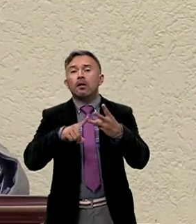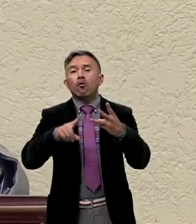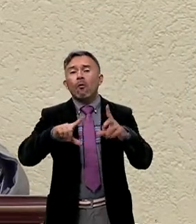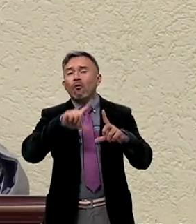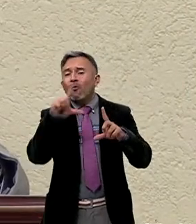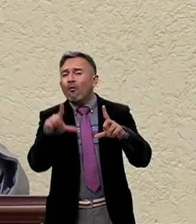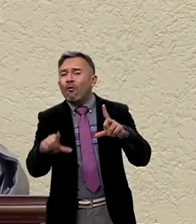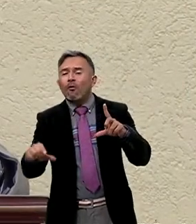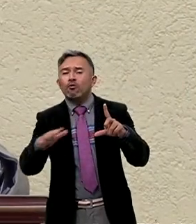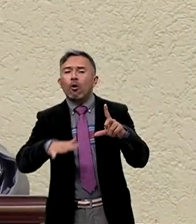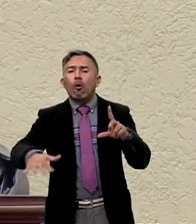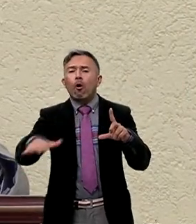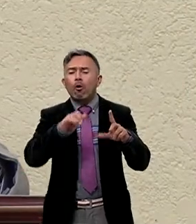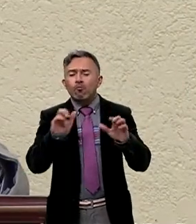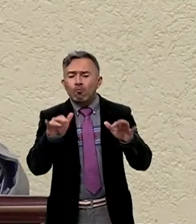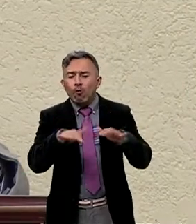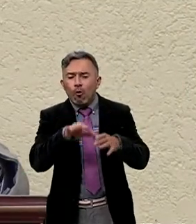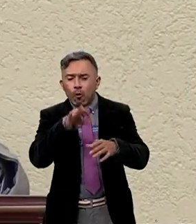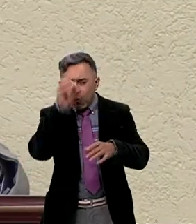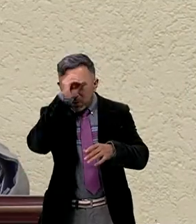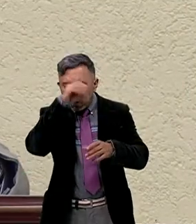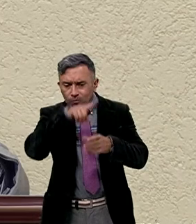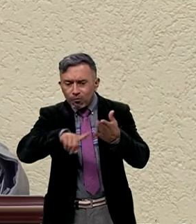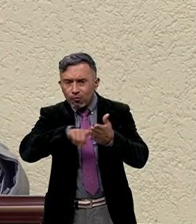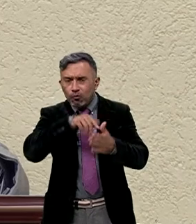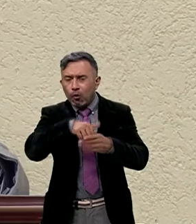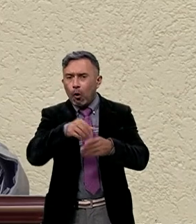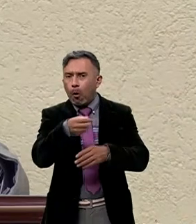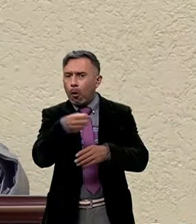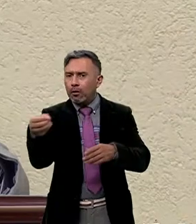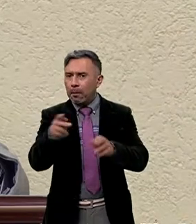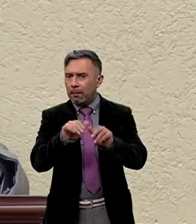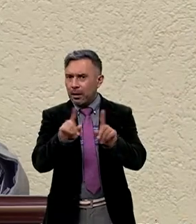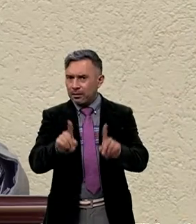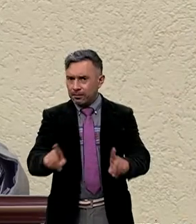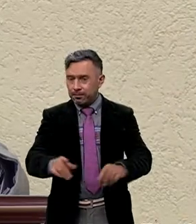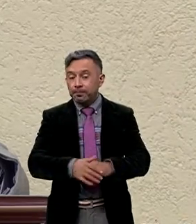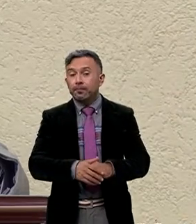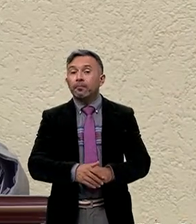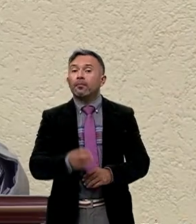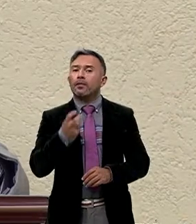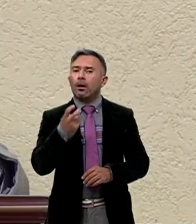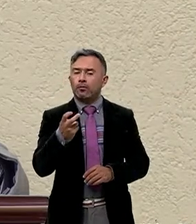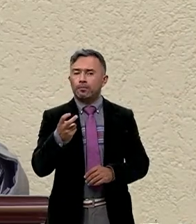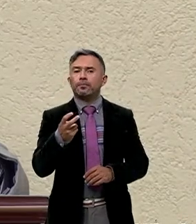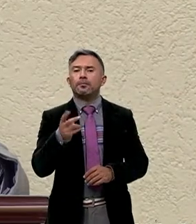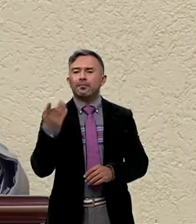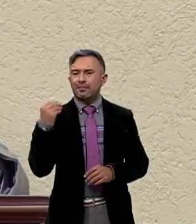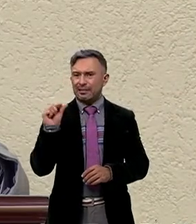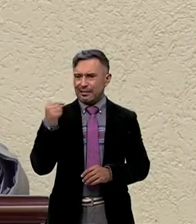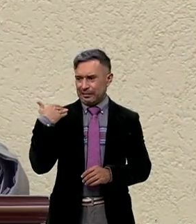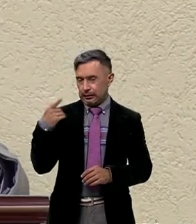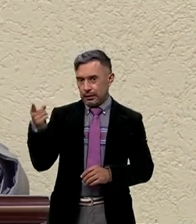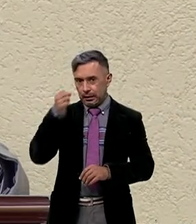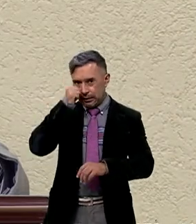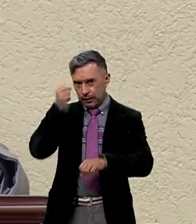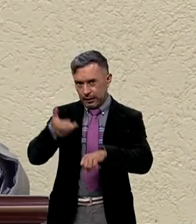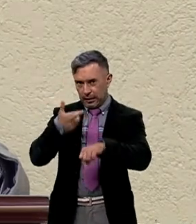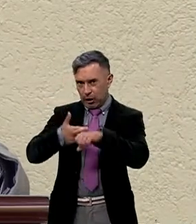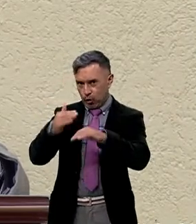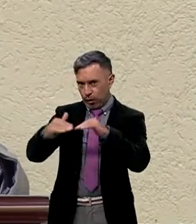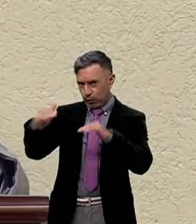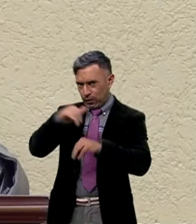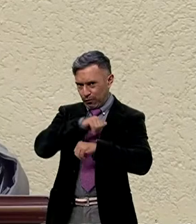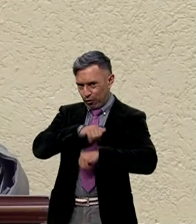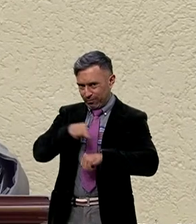en este sentido los resultados de los cómputos distritales que nos presentó apenas el secretario ejecutivo y el